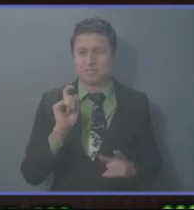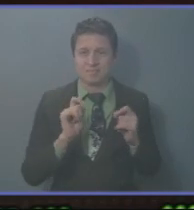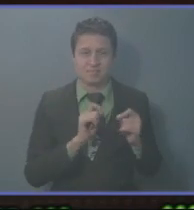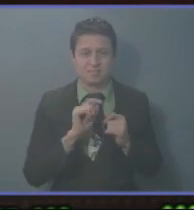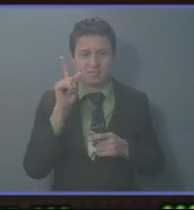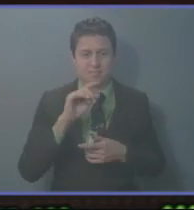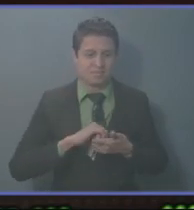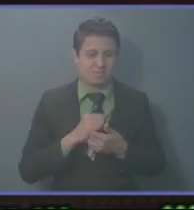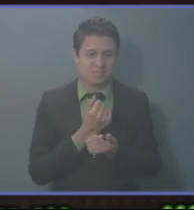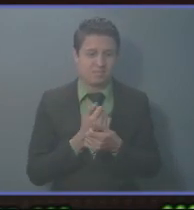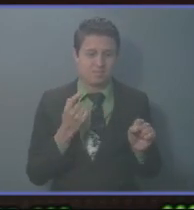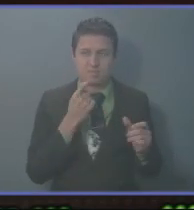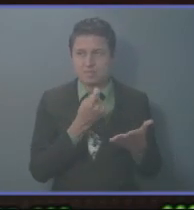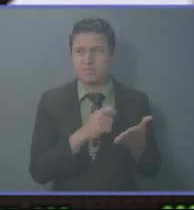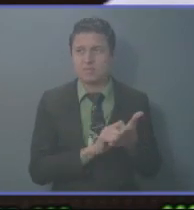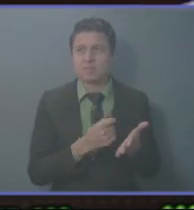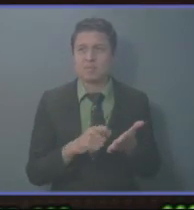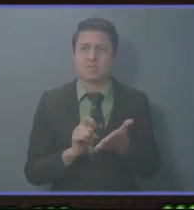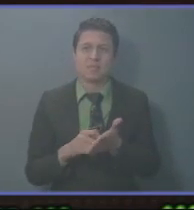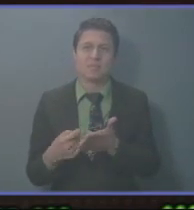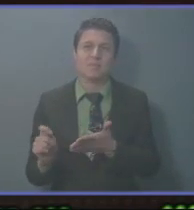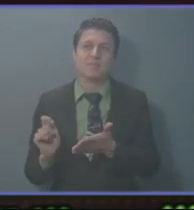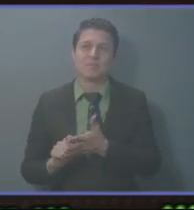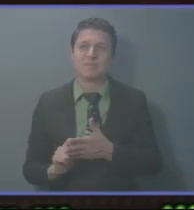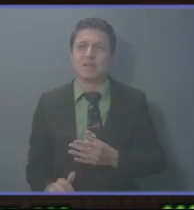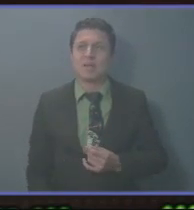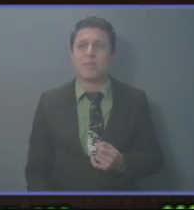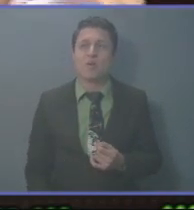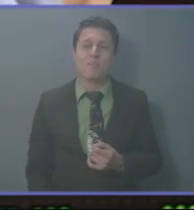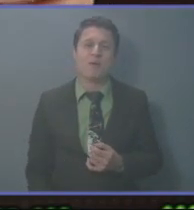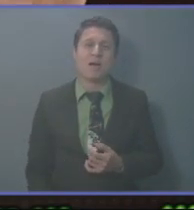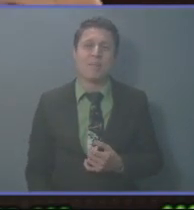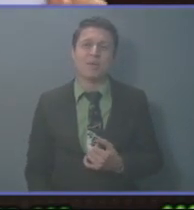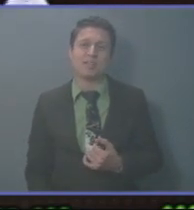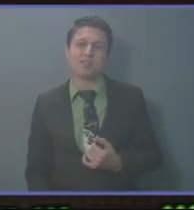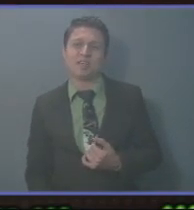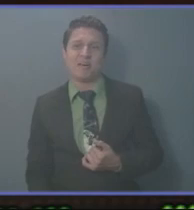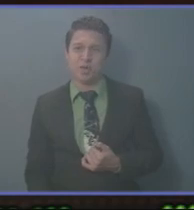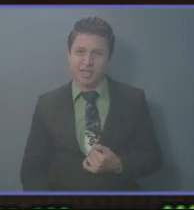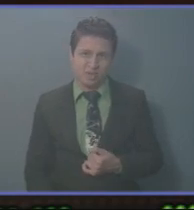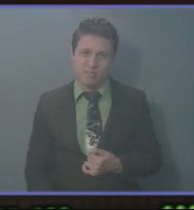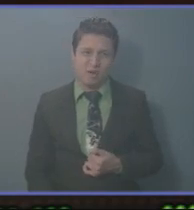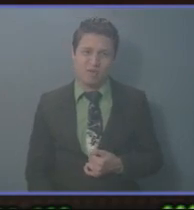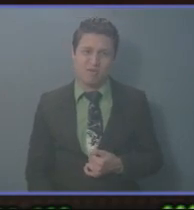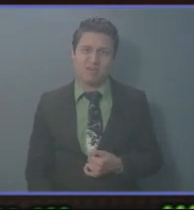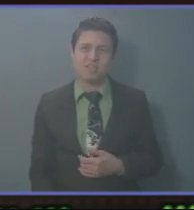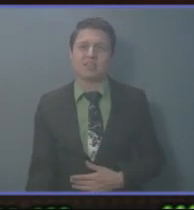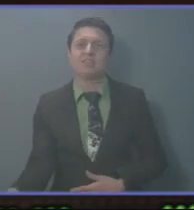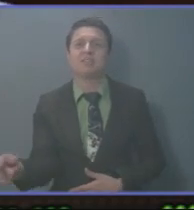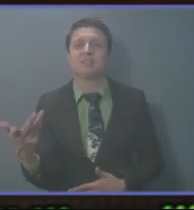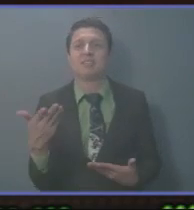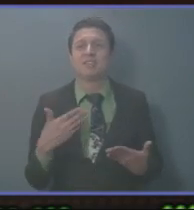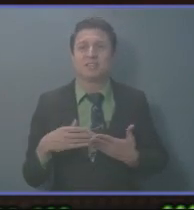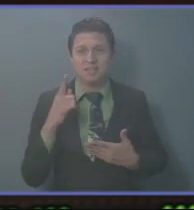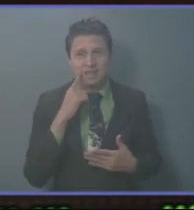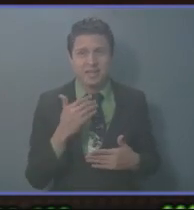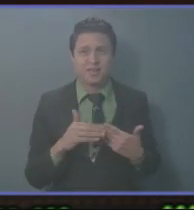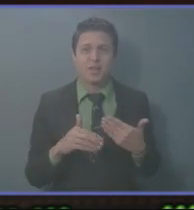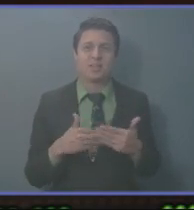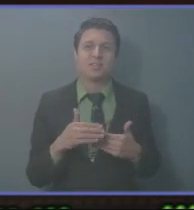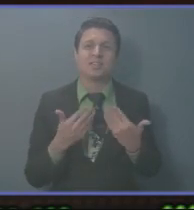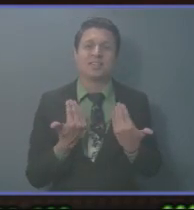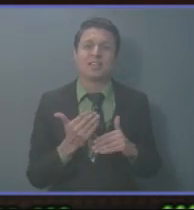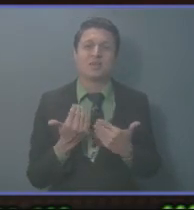pertinentes y contiene la firma de la mayoría de los integrantes de la comisión. Con su venia,